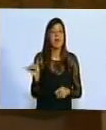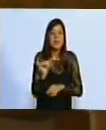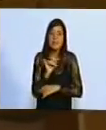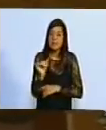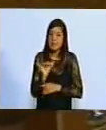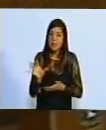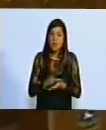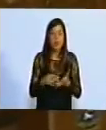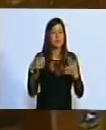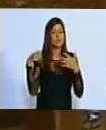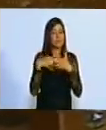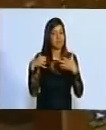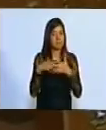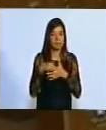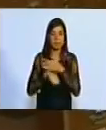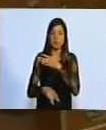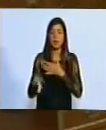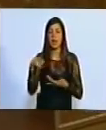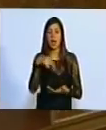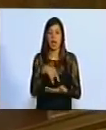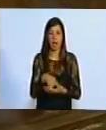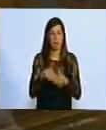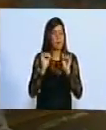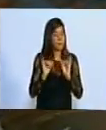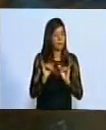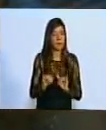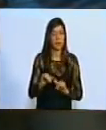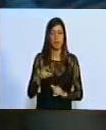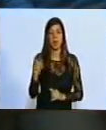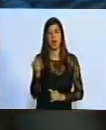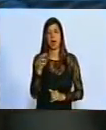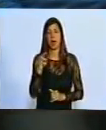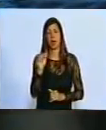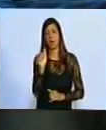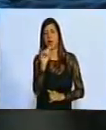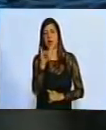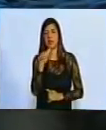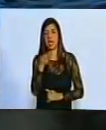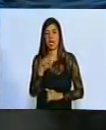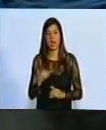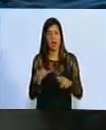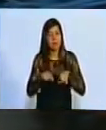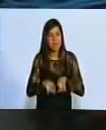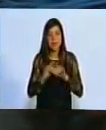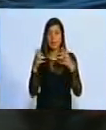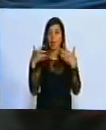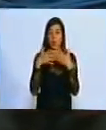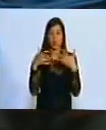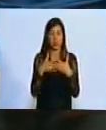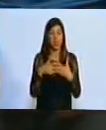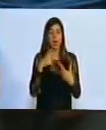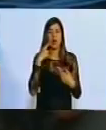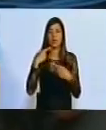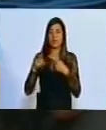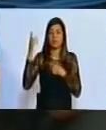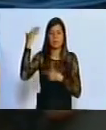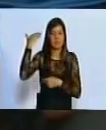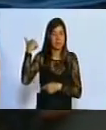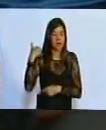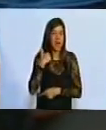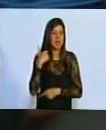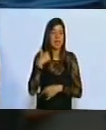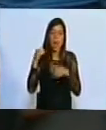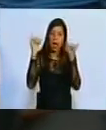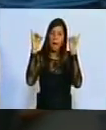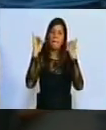es la misma lucha de Carabobo, es la misma lucha de Guayana, es la misma lucha de Angostura, es la misma lucha de Ayacucho, la